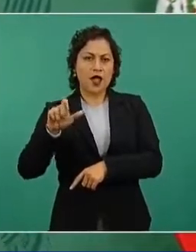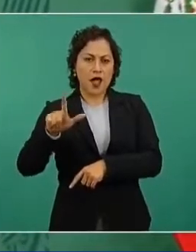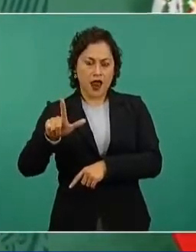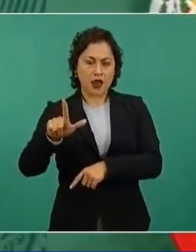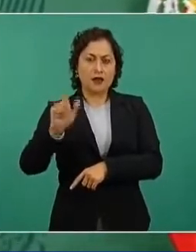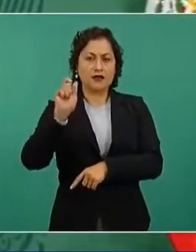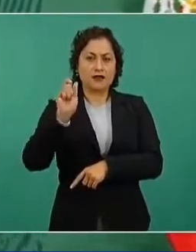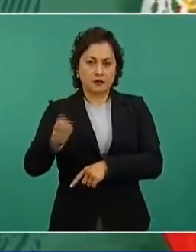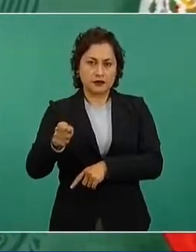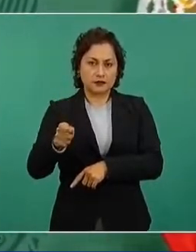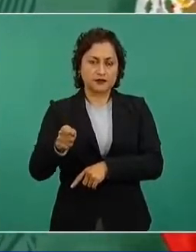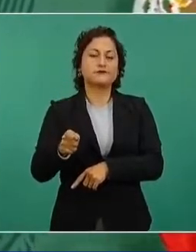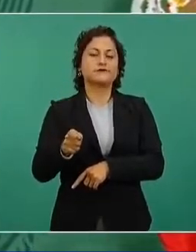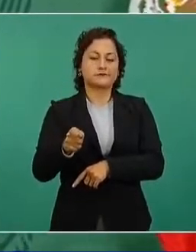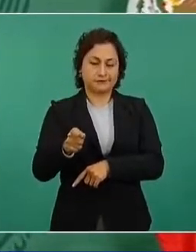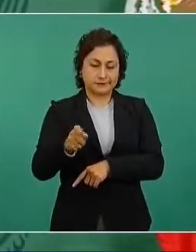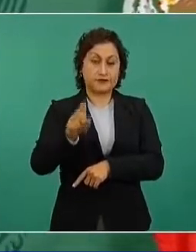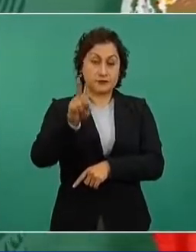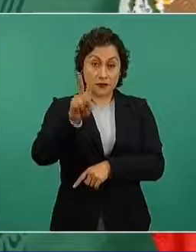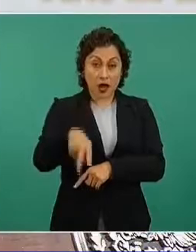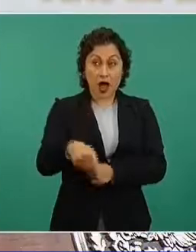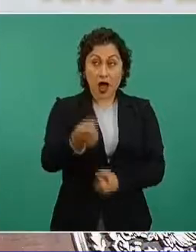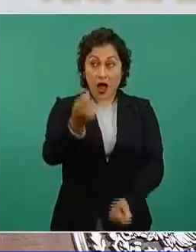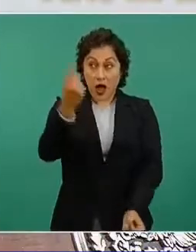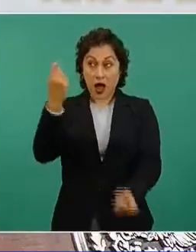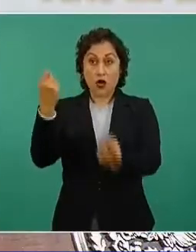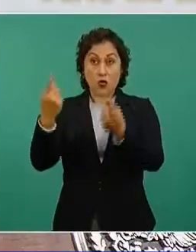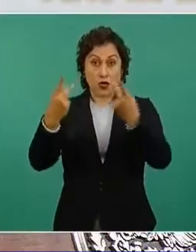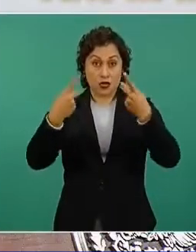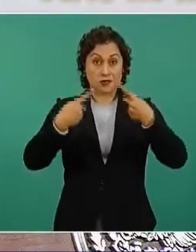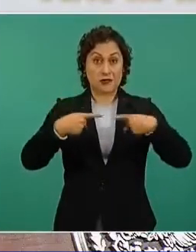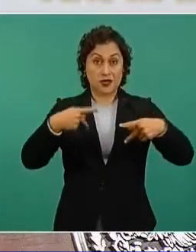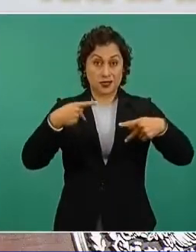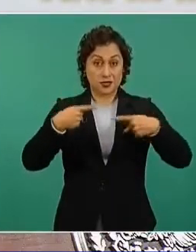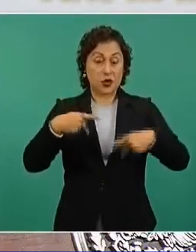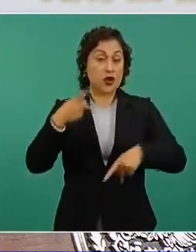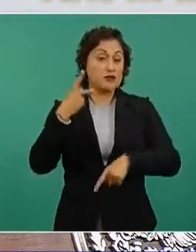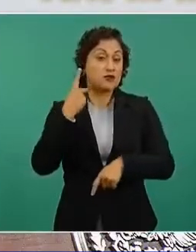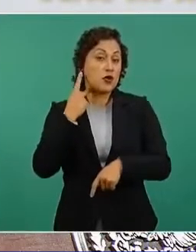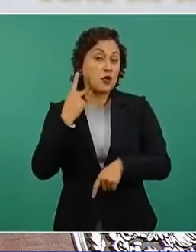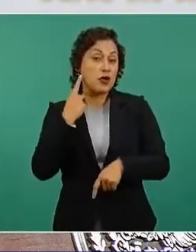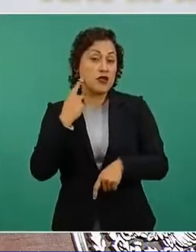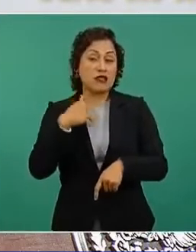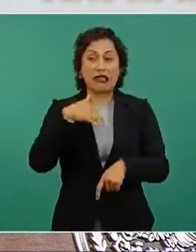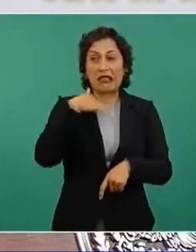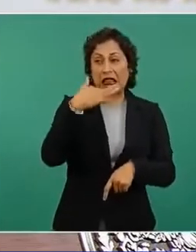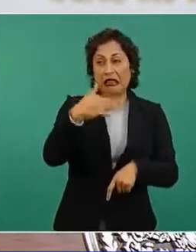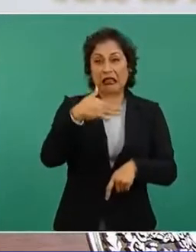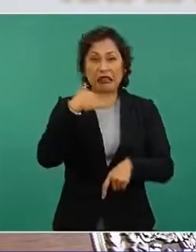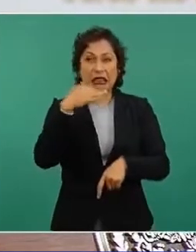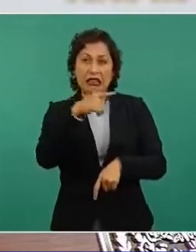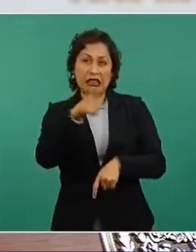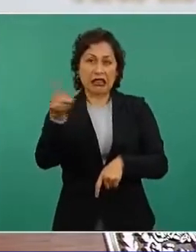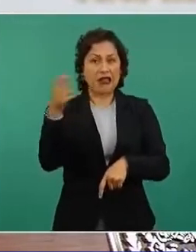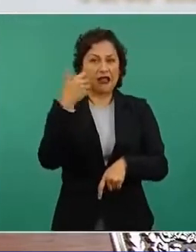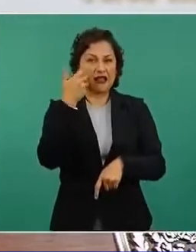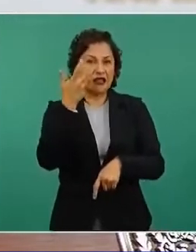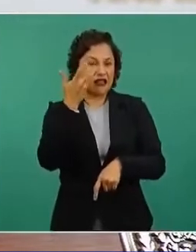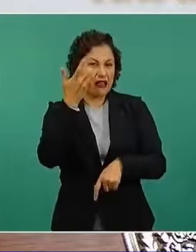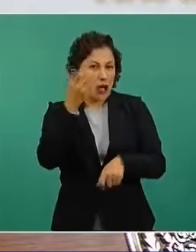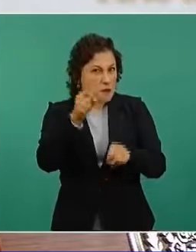los políticos corruptos y los traficantes de influencia, que quisieran que regresara al mismo modelo.